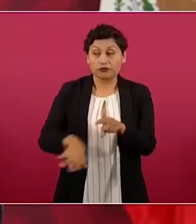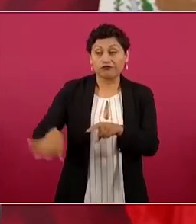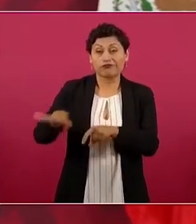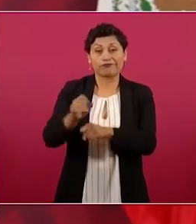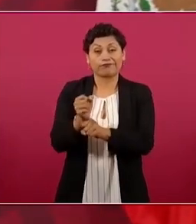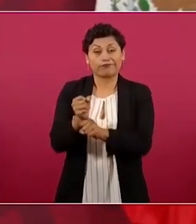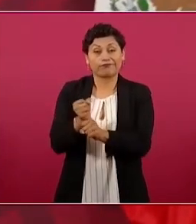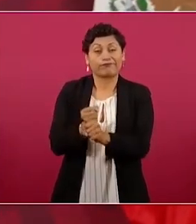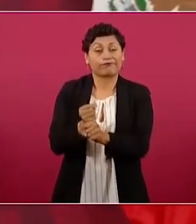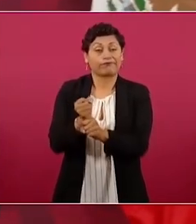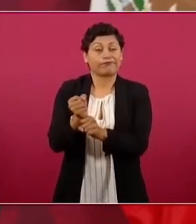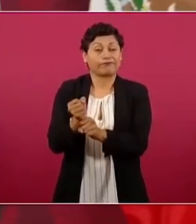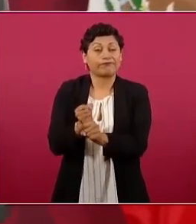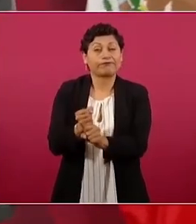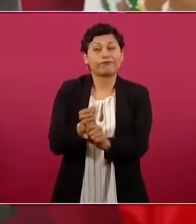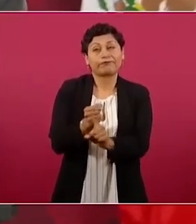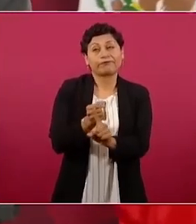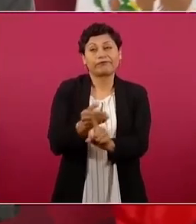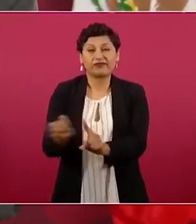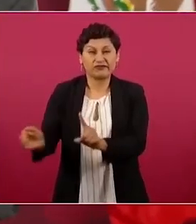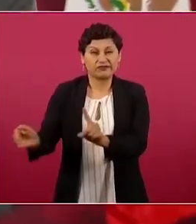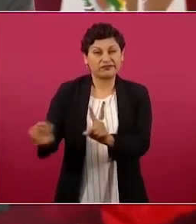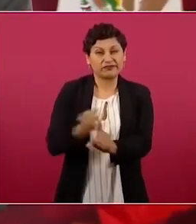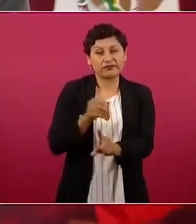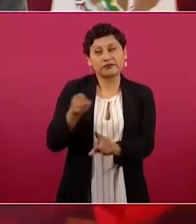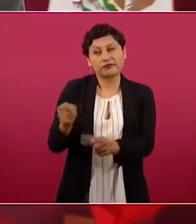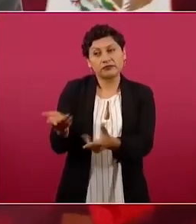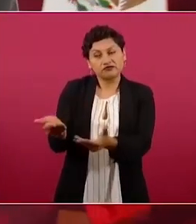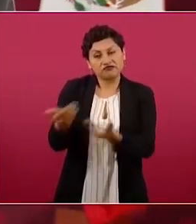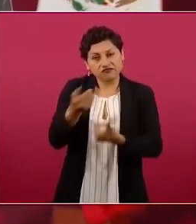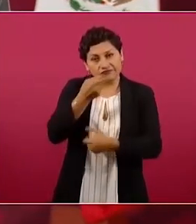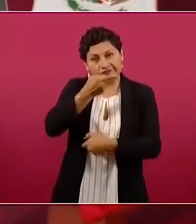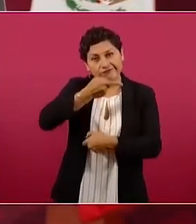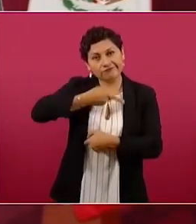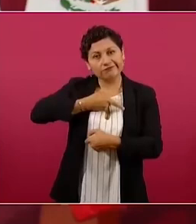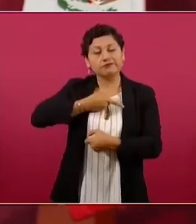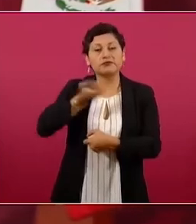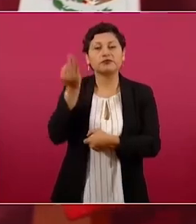personas, fabricando declaraciones.